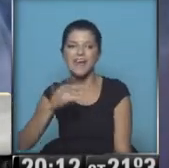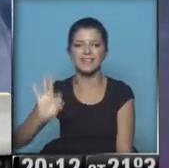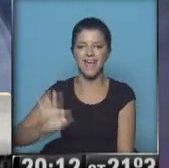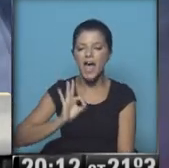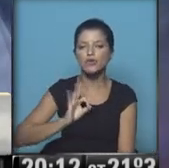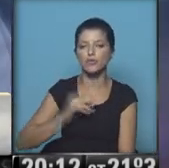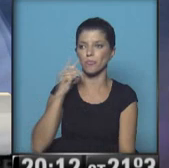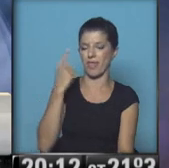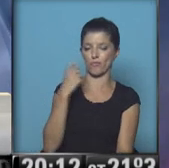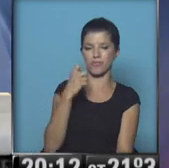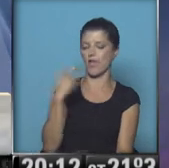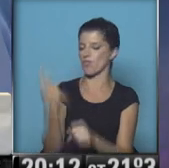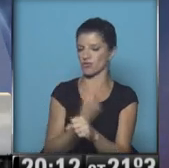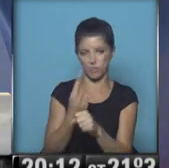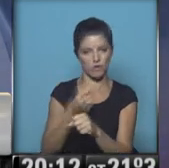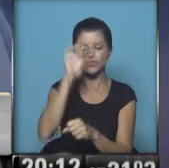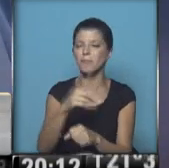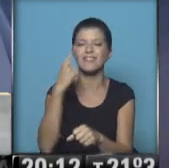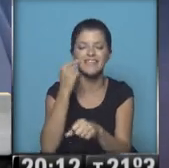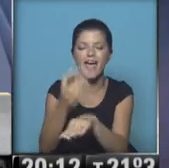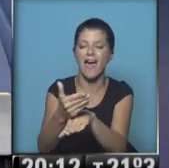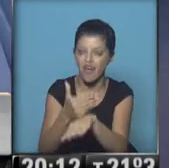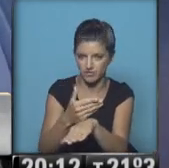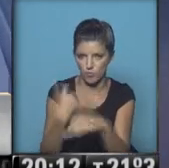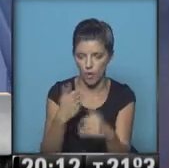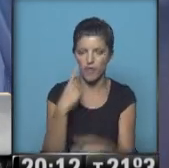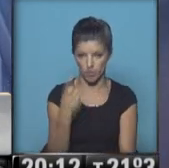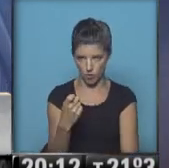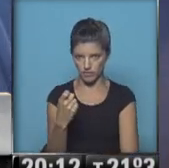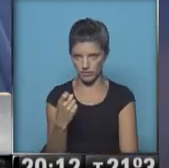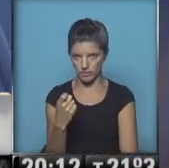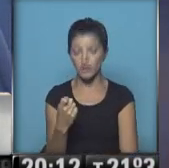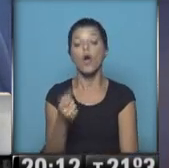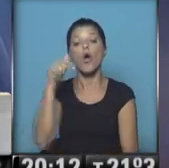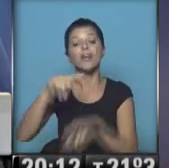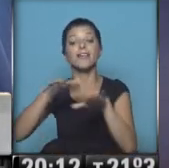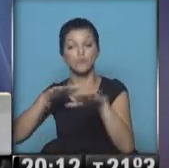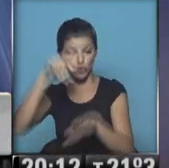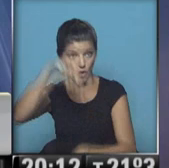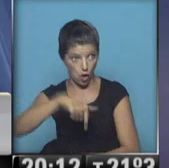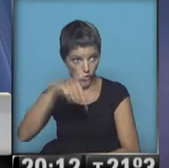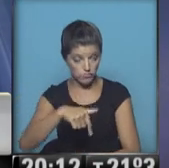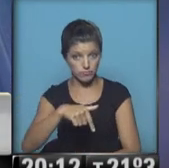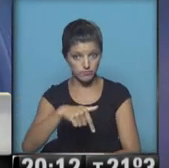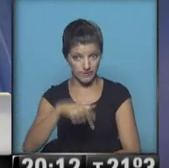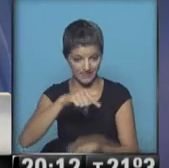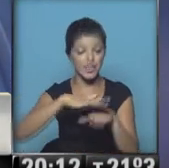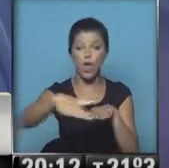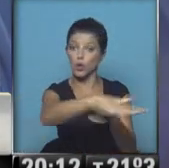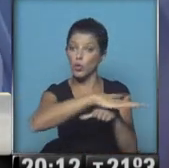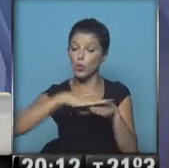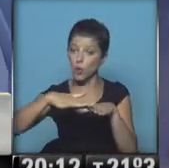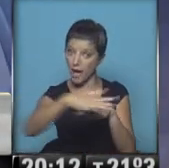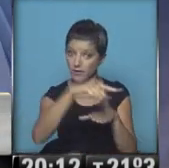necesitaría. Ahora, en relación a la situación que estamos viviendo ahora, hay esta zona, toda esta zona es una